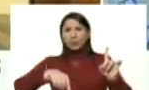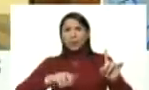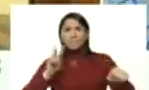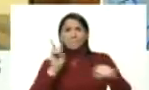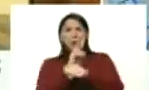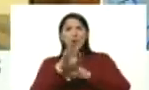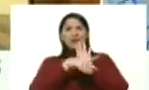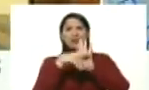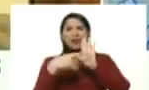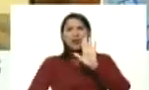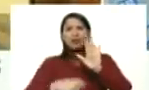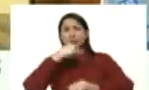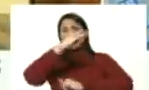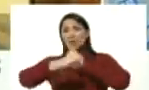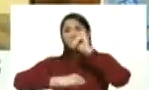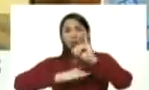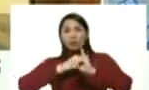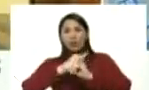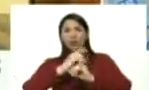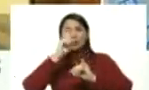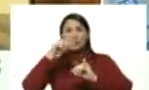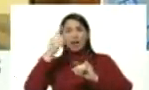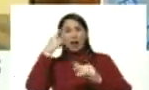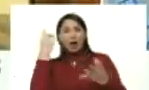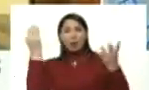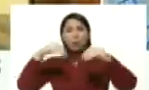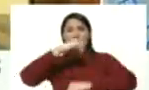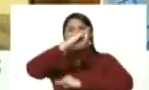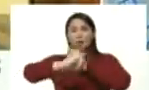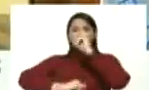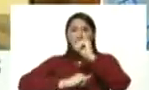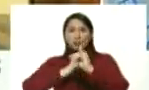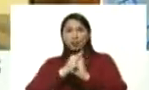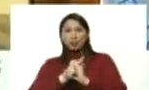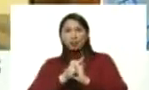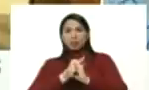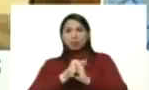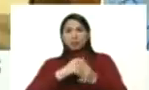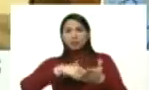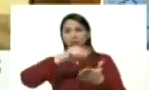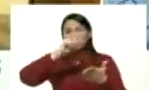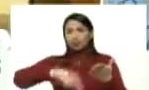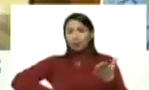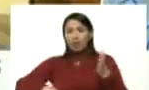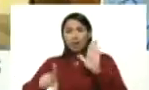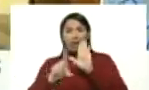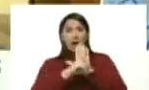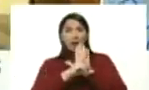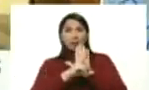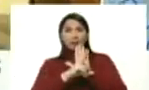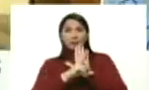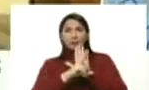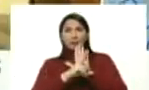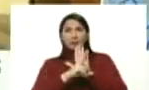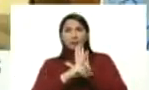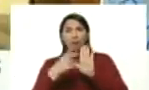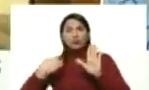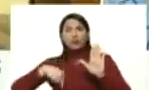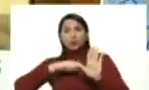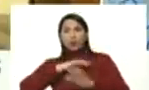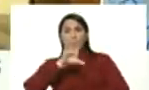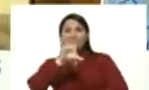el derecho internacional y los tratados internacionales suscritos legalmente por nuestro